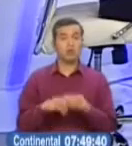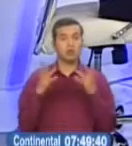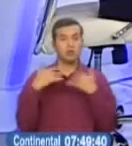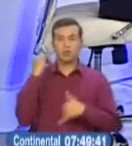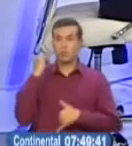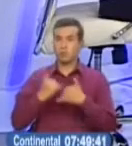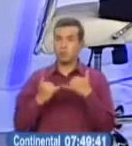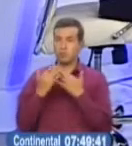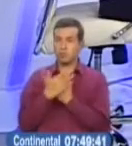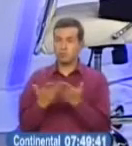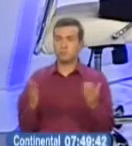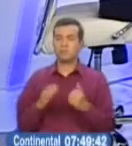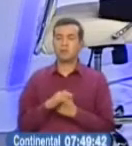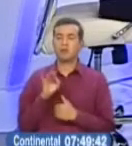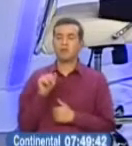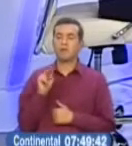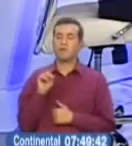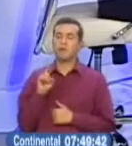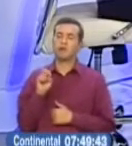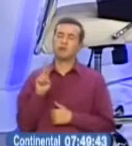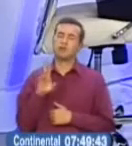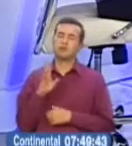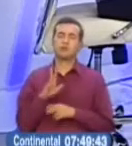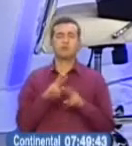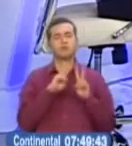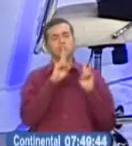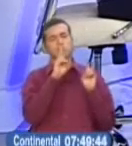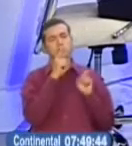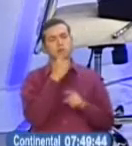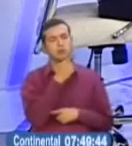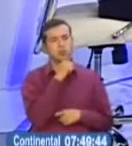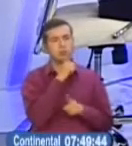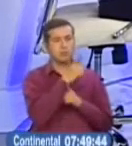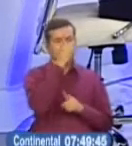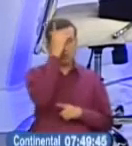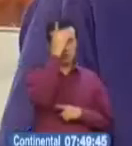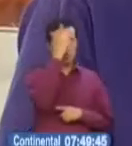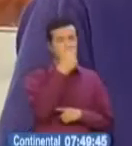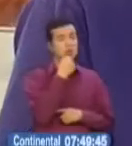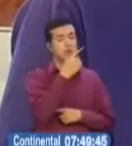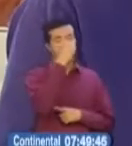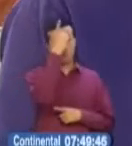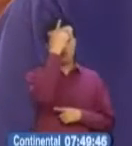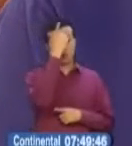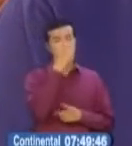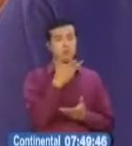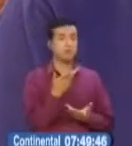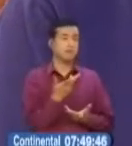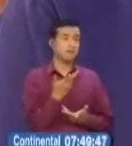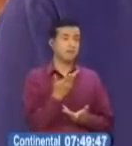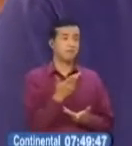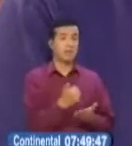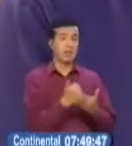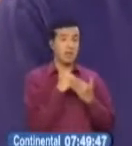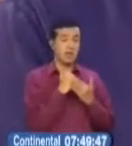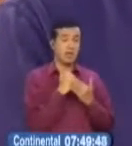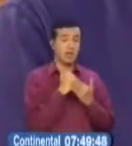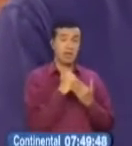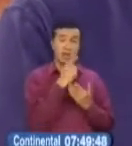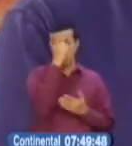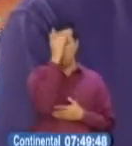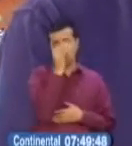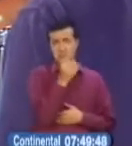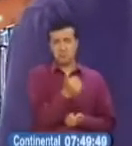con esto termino, Fander. El otro tema viene el tema del endeudamiento. Yo te decía, el endeudamiento no es que es ilegítimo,